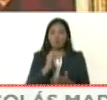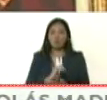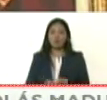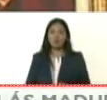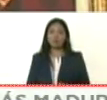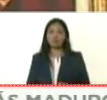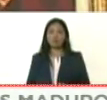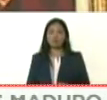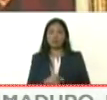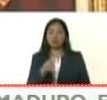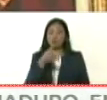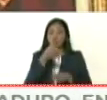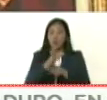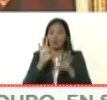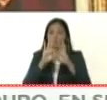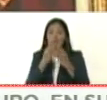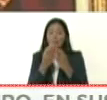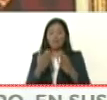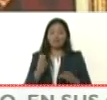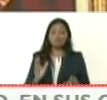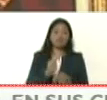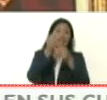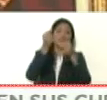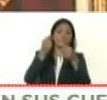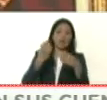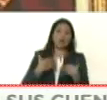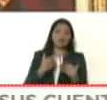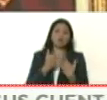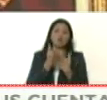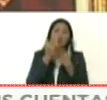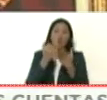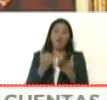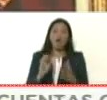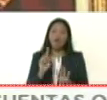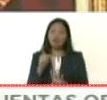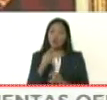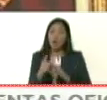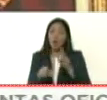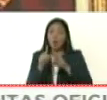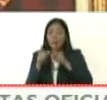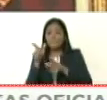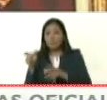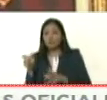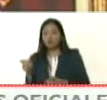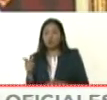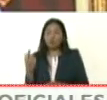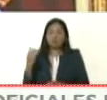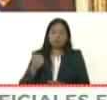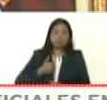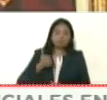le llega a la familia y la salva, compadre. Con eso es que mucha gente cuenta.